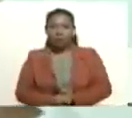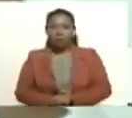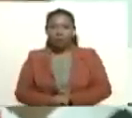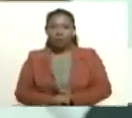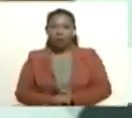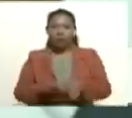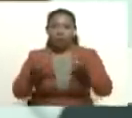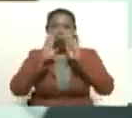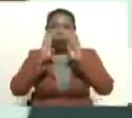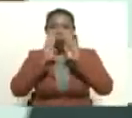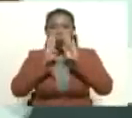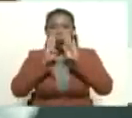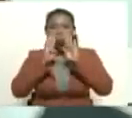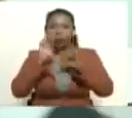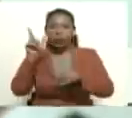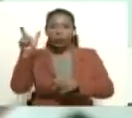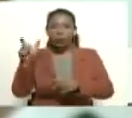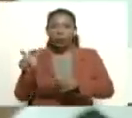Confesión de parte.